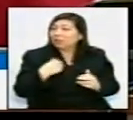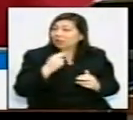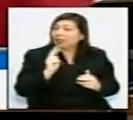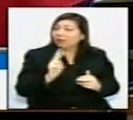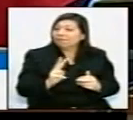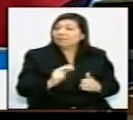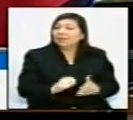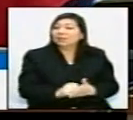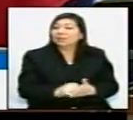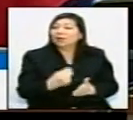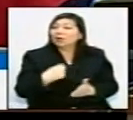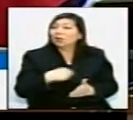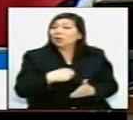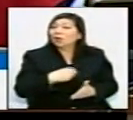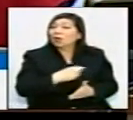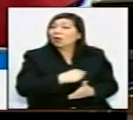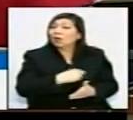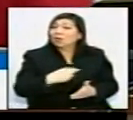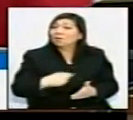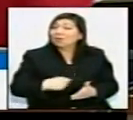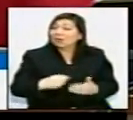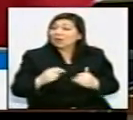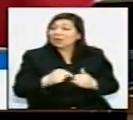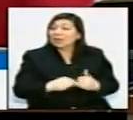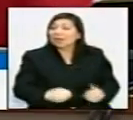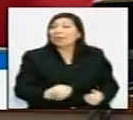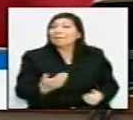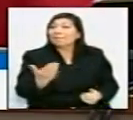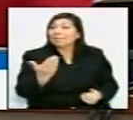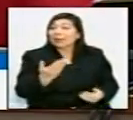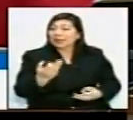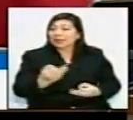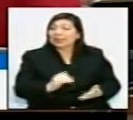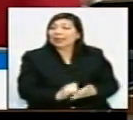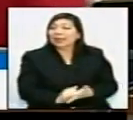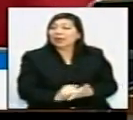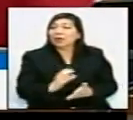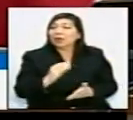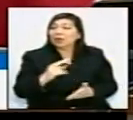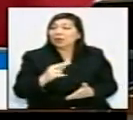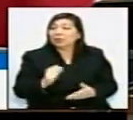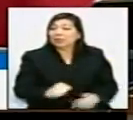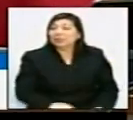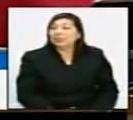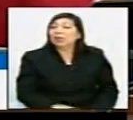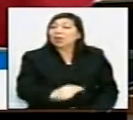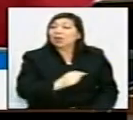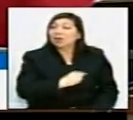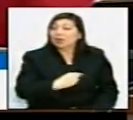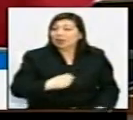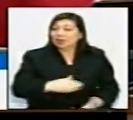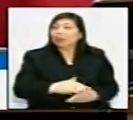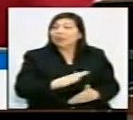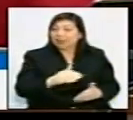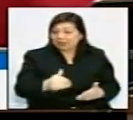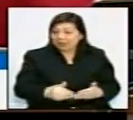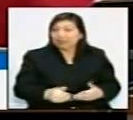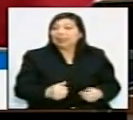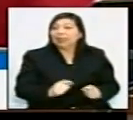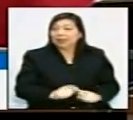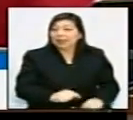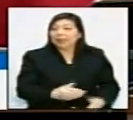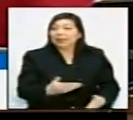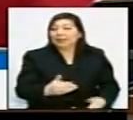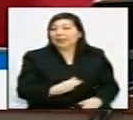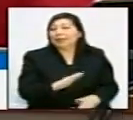detectado es que nosotros como gobierno nacional pedimos presupuesto para cochas. El gobierno regional pide presupuesto para